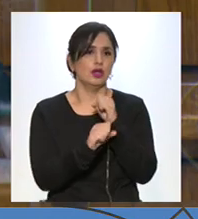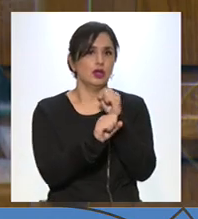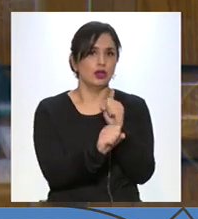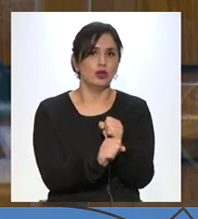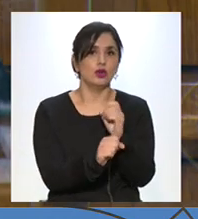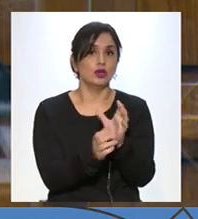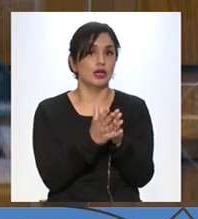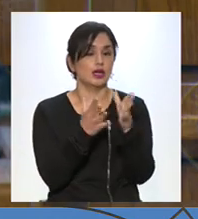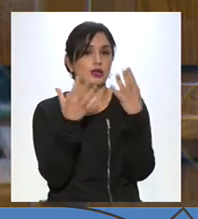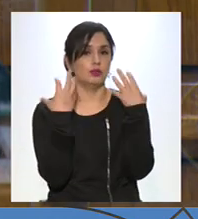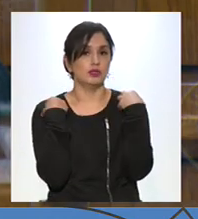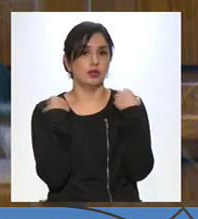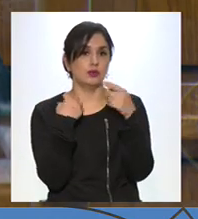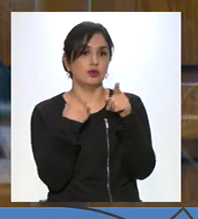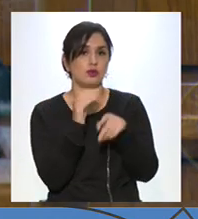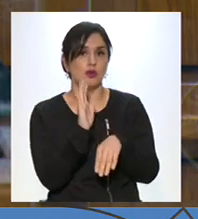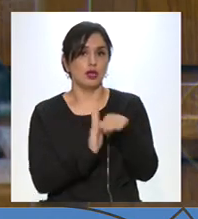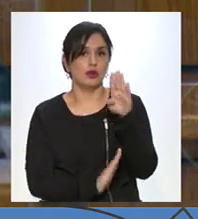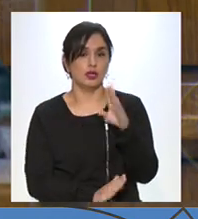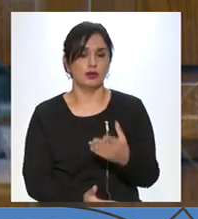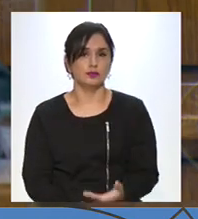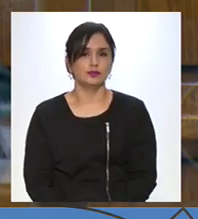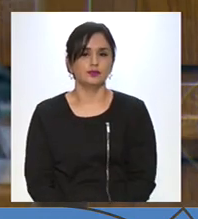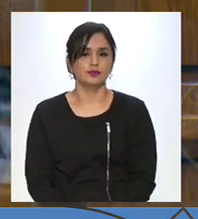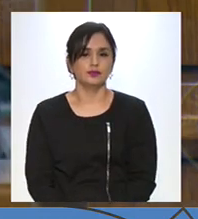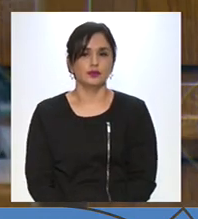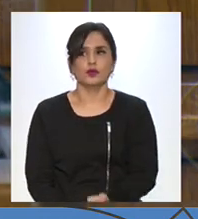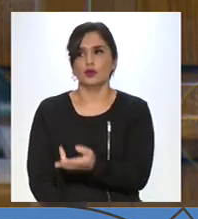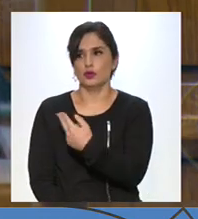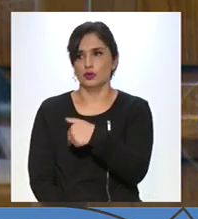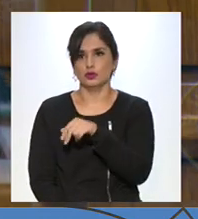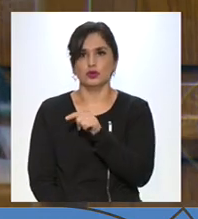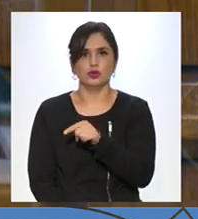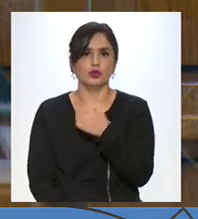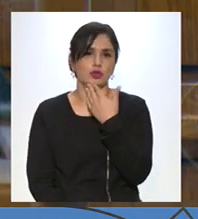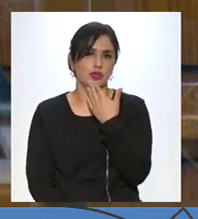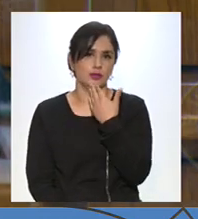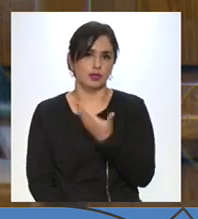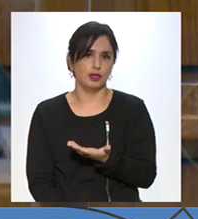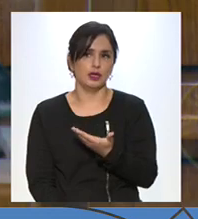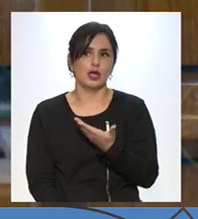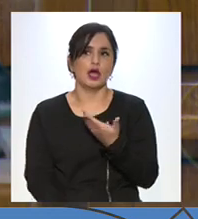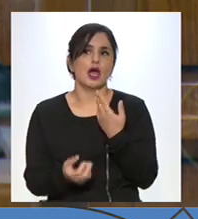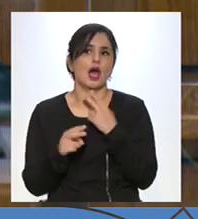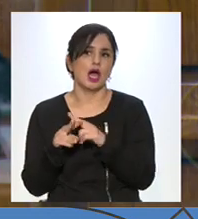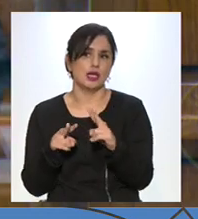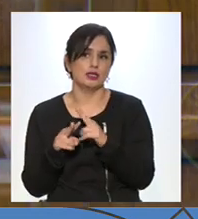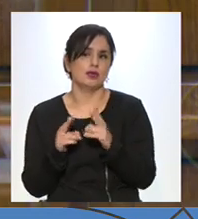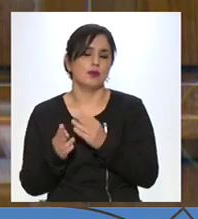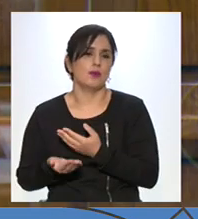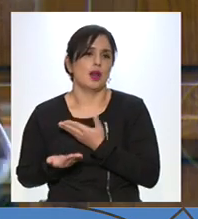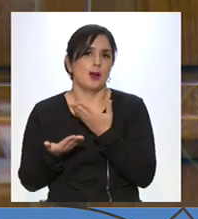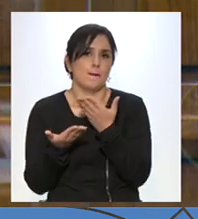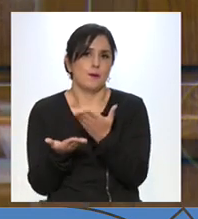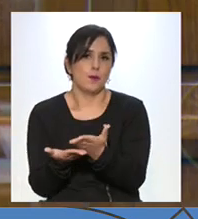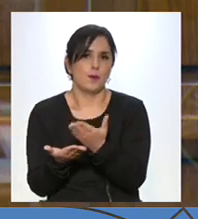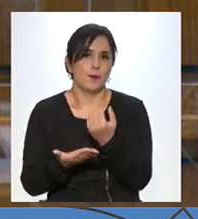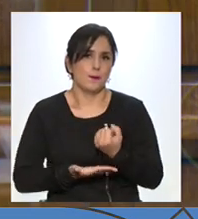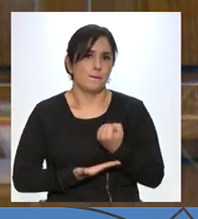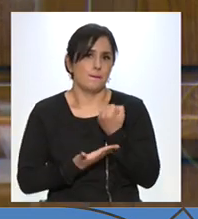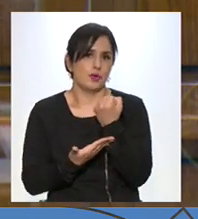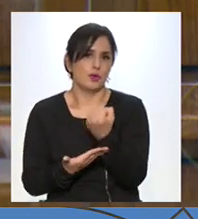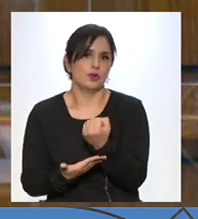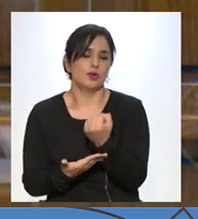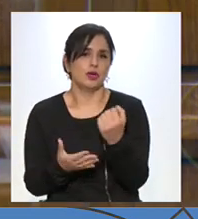una gran responsabilidad porque son mayoría. Nosotros hacemos todo lo que podemos para contribuir, para hacer